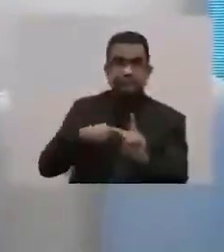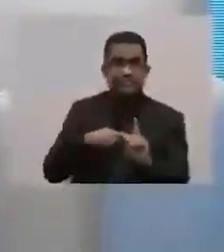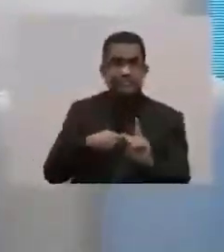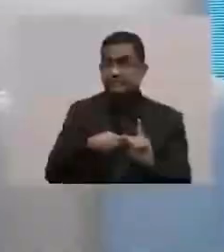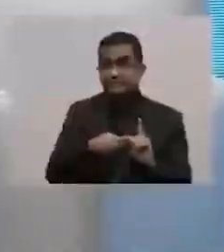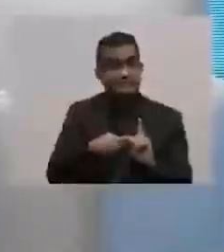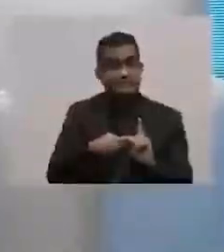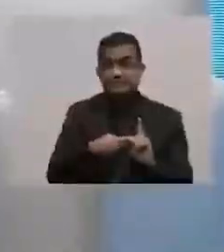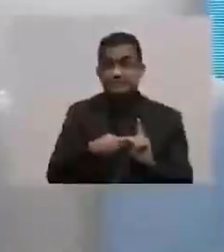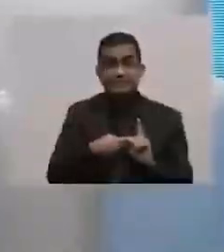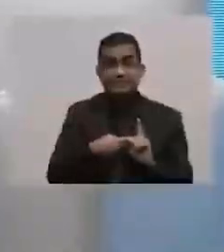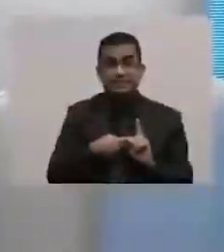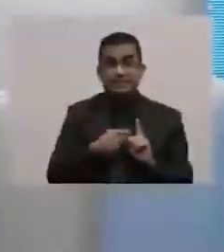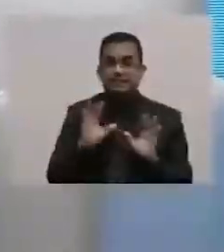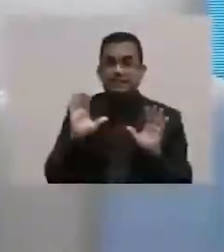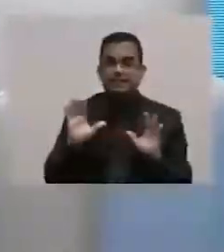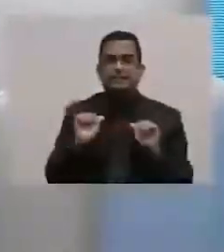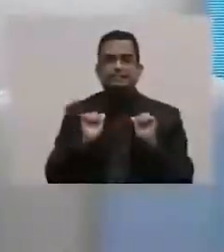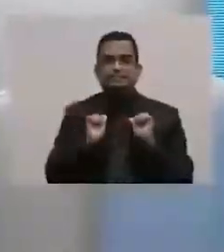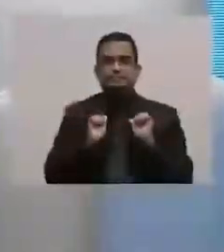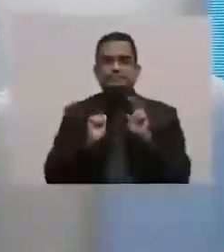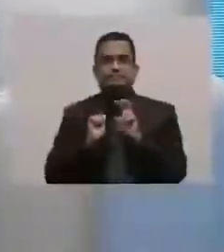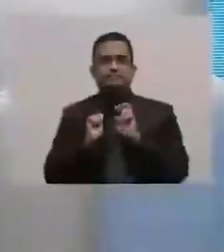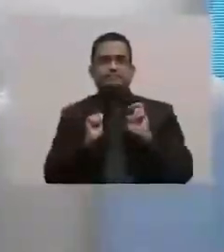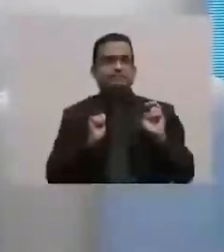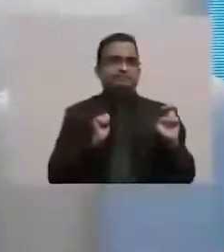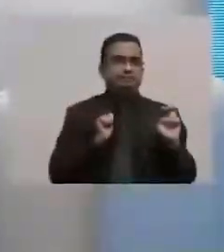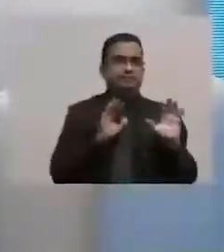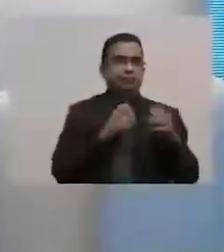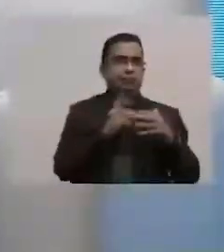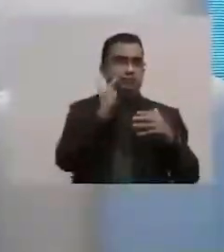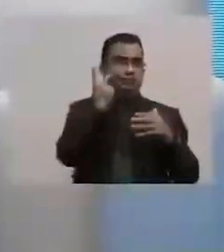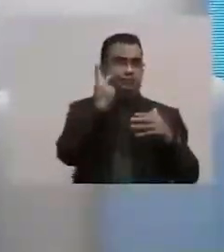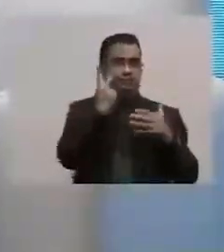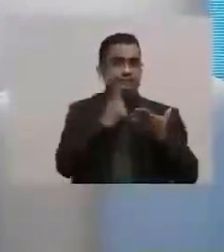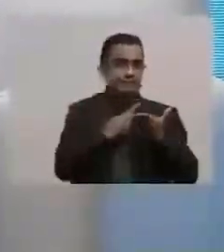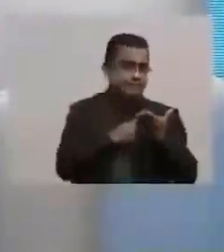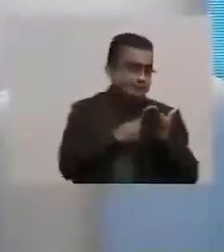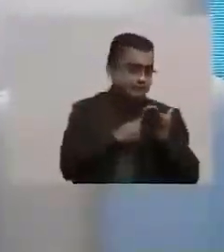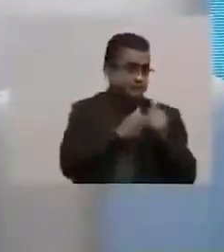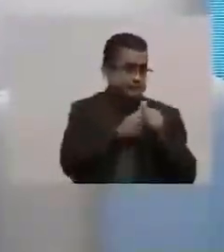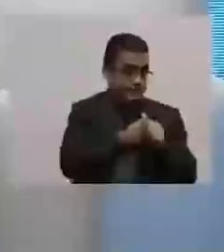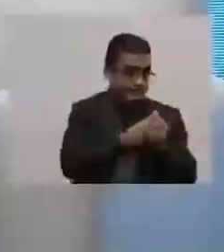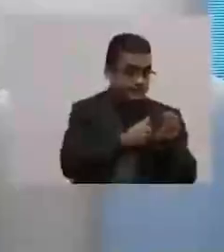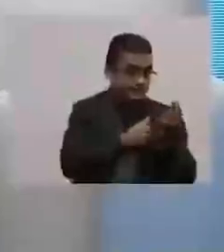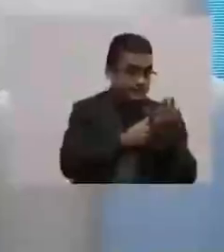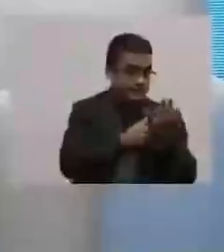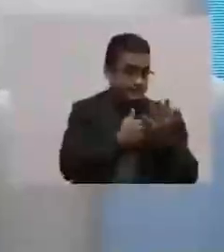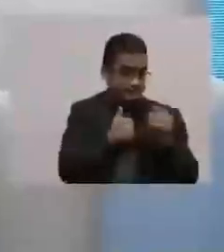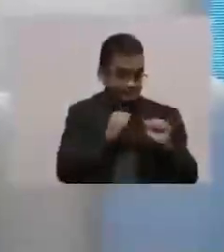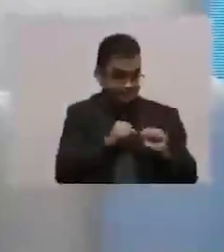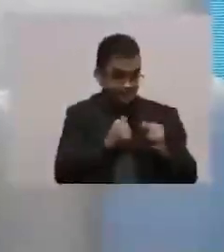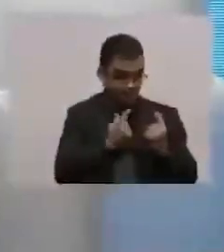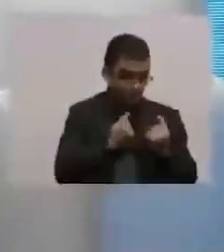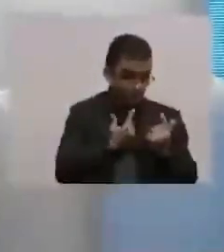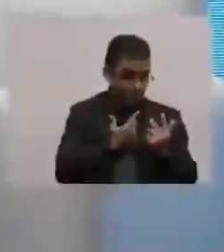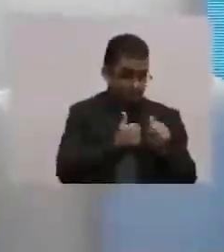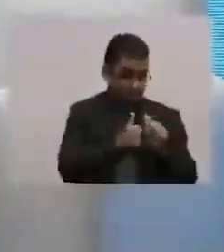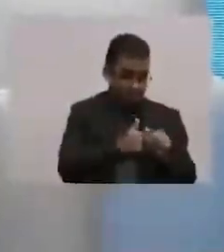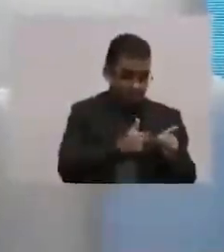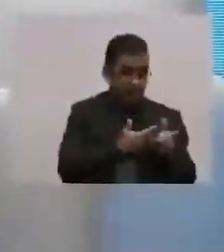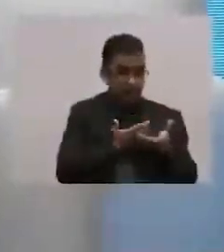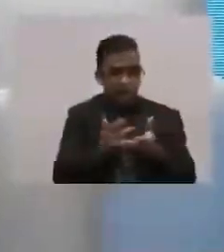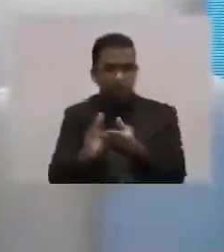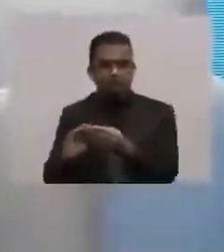Ellos tienen que irse de ahí, de ese escenario, a ir a su partido para que su partido le diga qué cosa puede hacer, qué cosa no hacer. Por